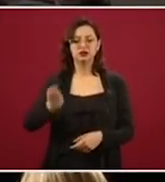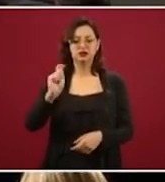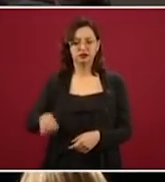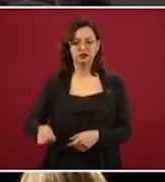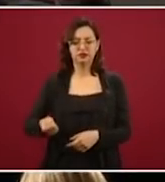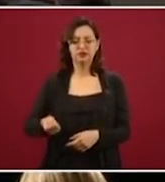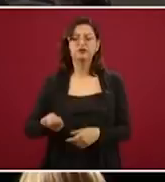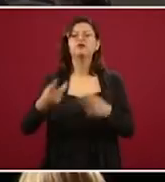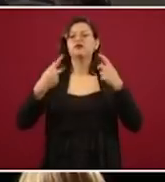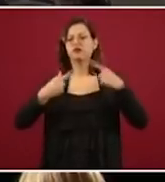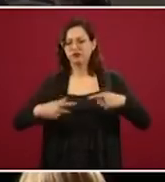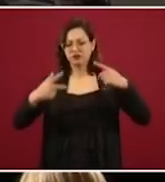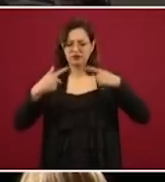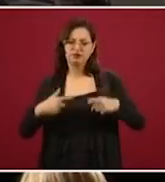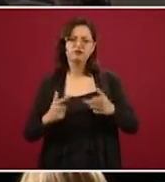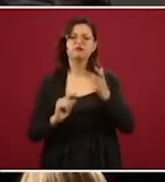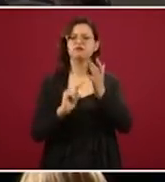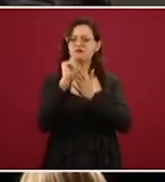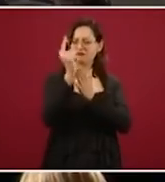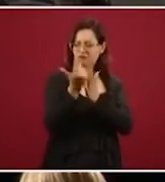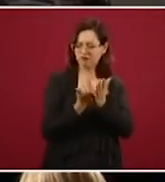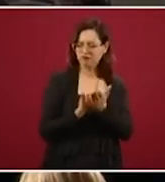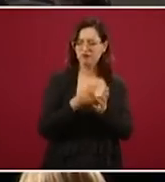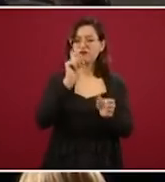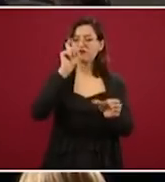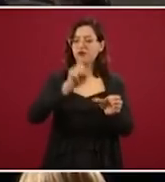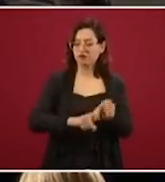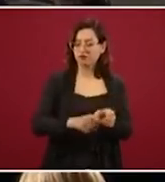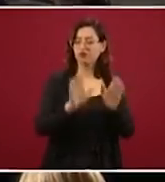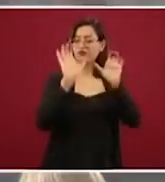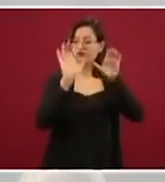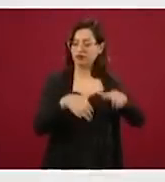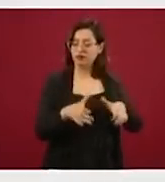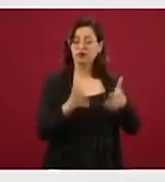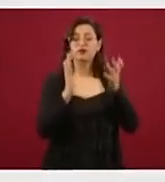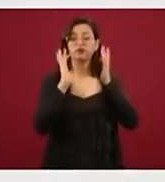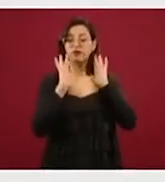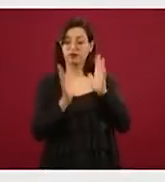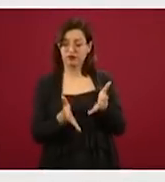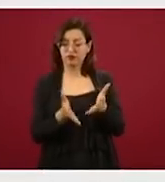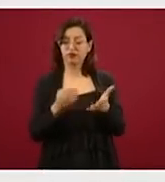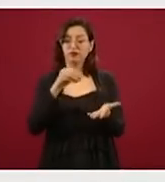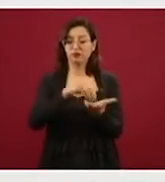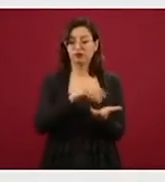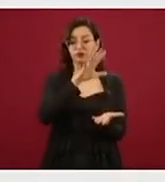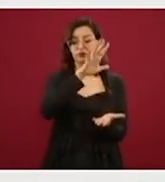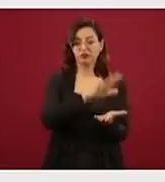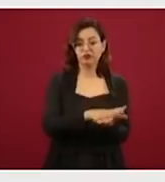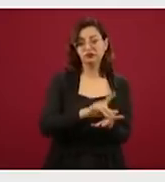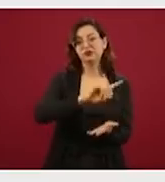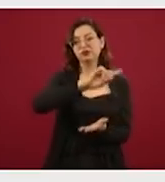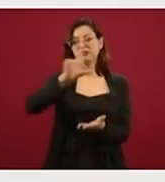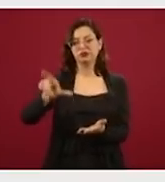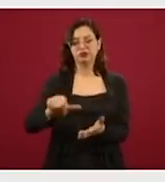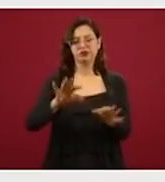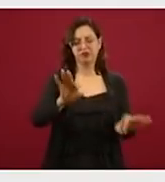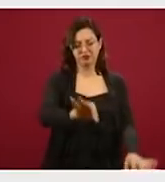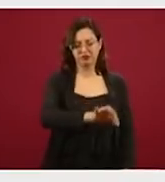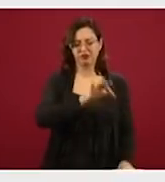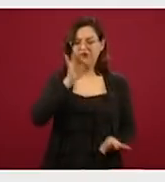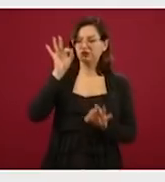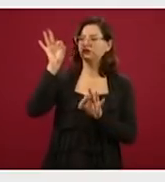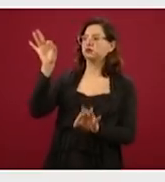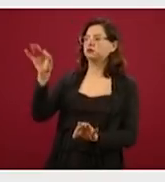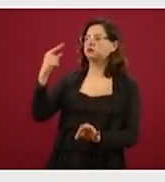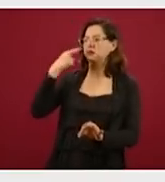que ya ingresó y que es parte del portal y que tiene ya su registro, poder exhibirla y decir, mira, yo soy una